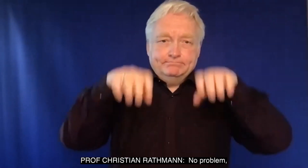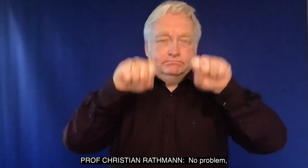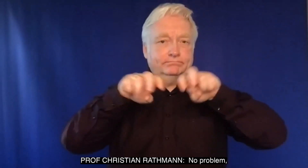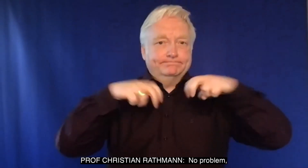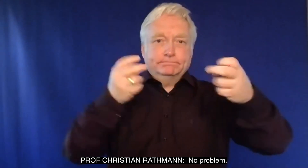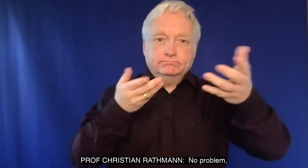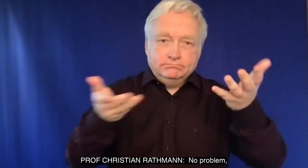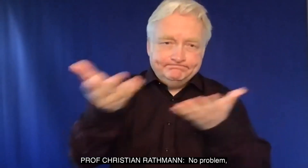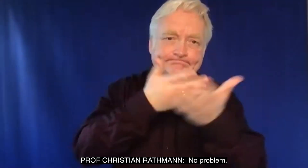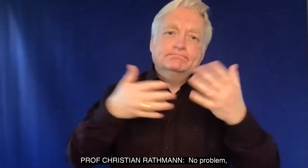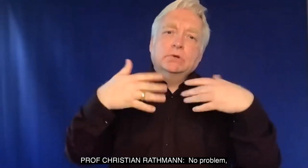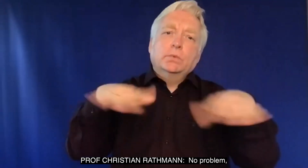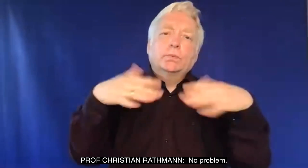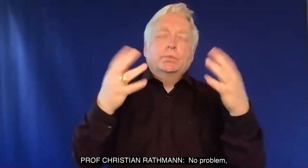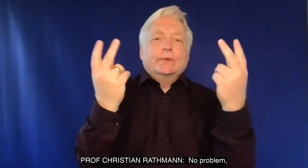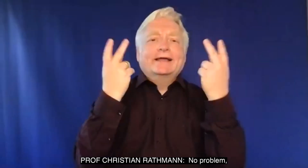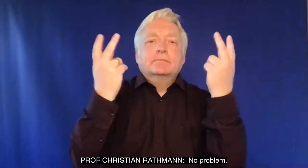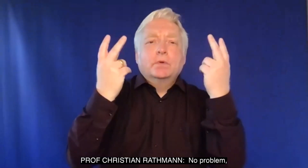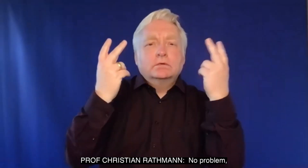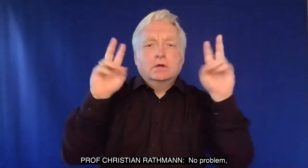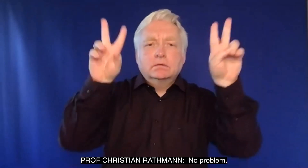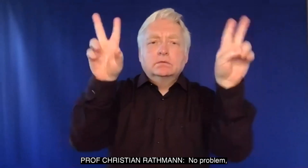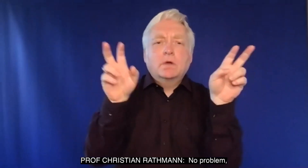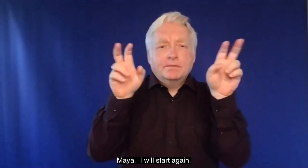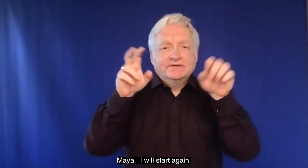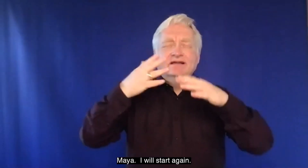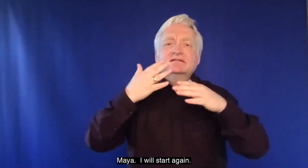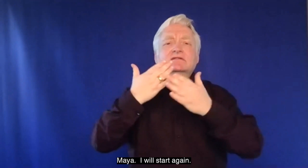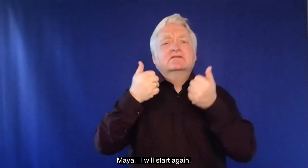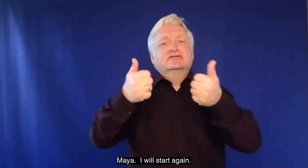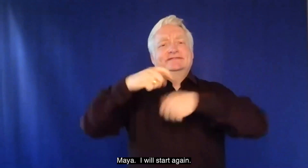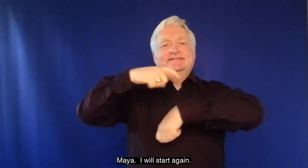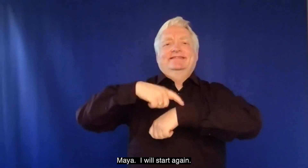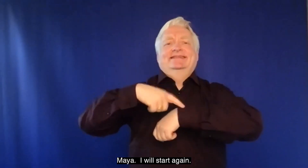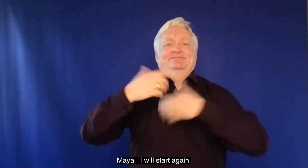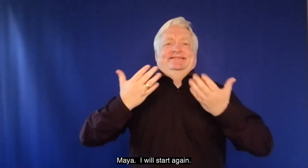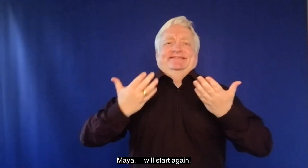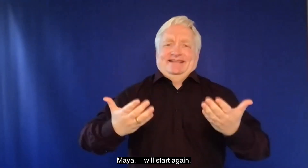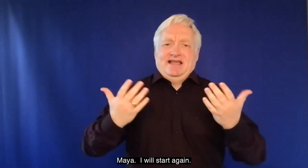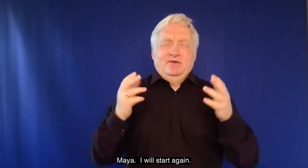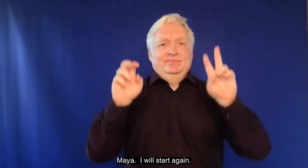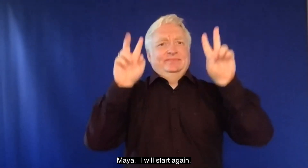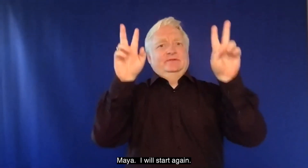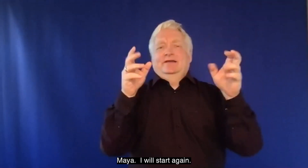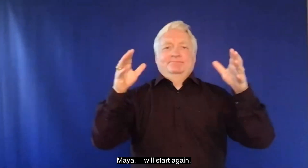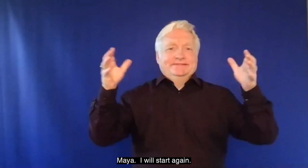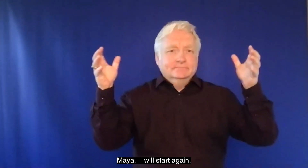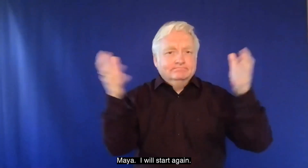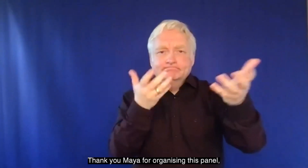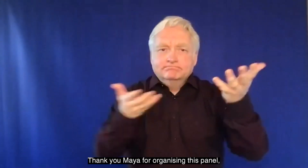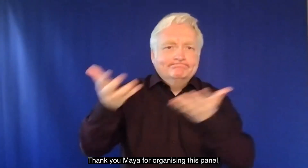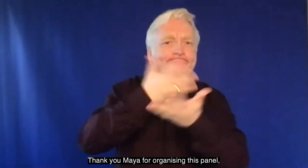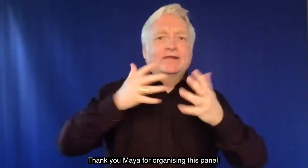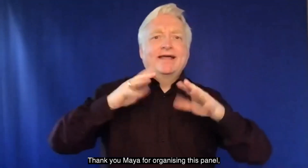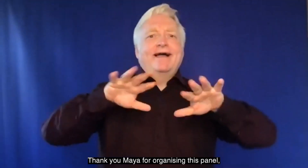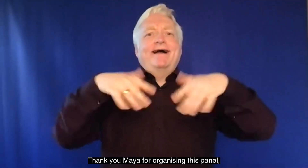Vuelvo a comenzar. Agradecer en primer lugar a Maya por haber organizado este panel, por permitirme participar en el mismo. Me